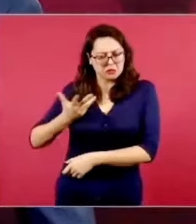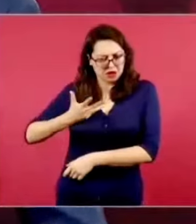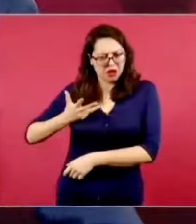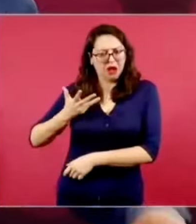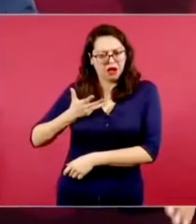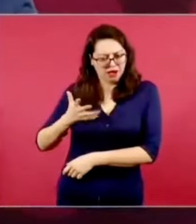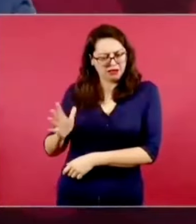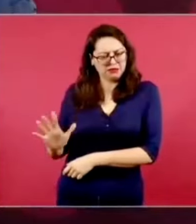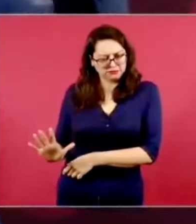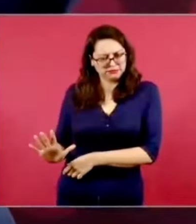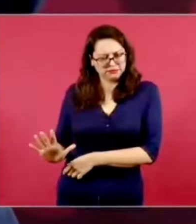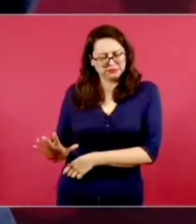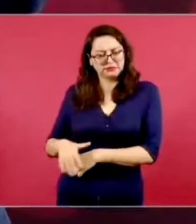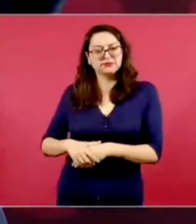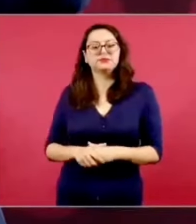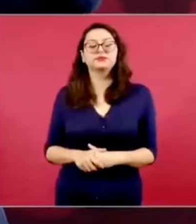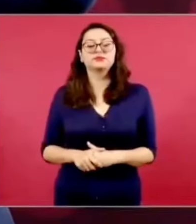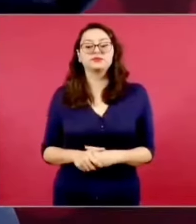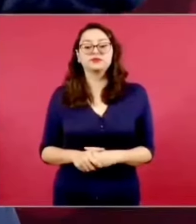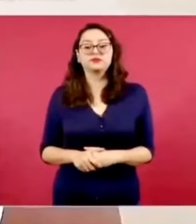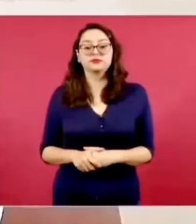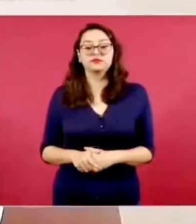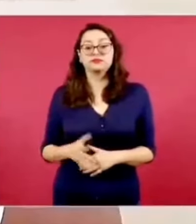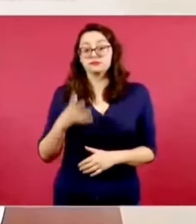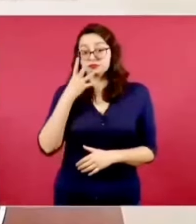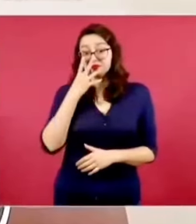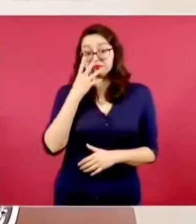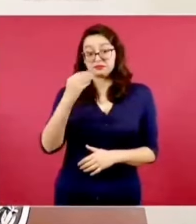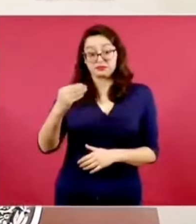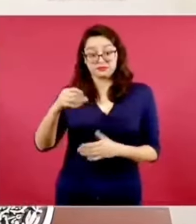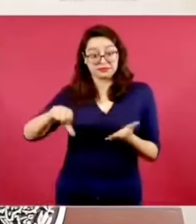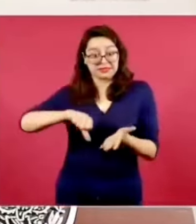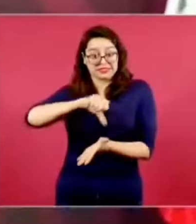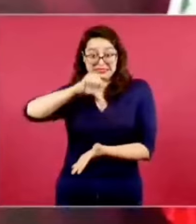aristocracia pero del centro de